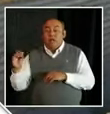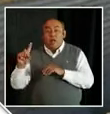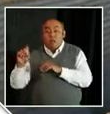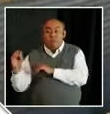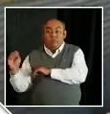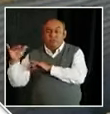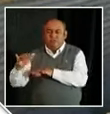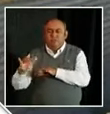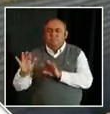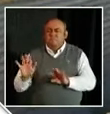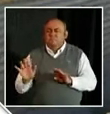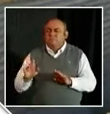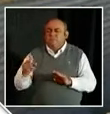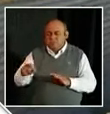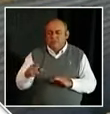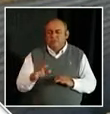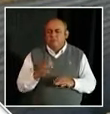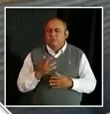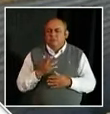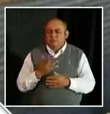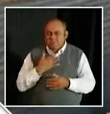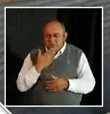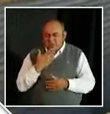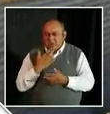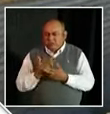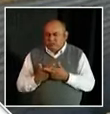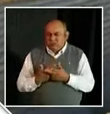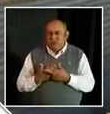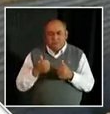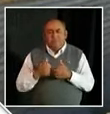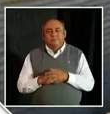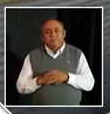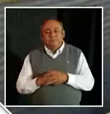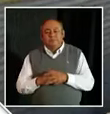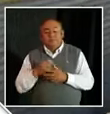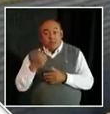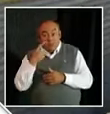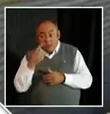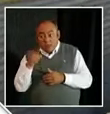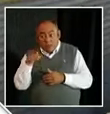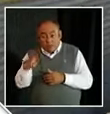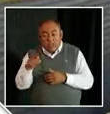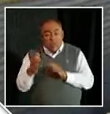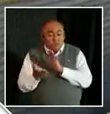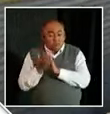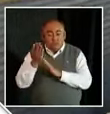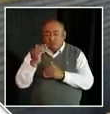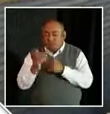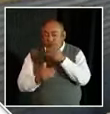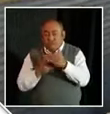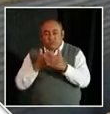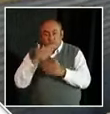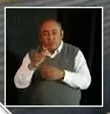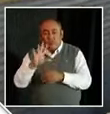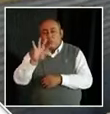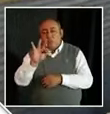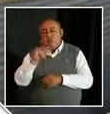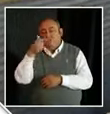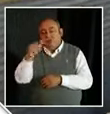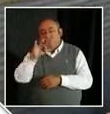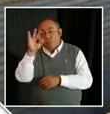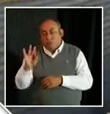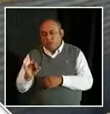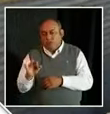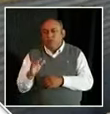la seguridad propia de la obra. A la fecha, el avance físico integral que tenemos es el